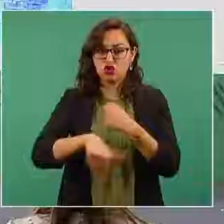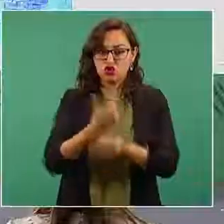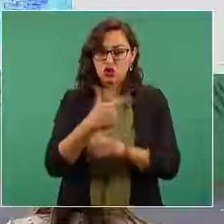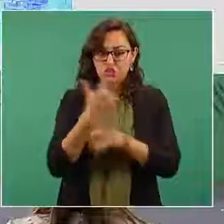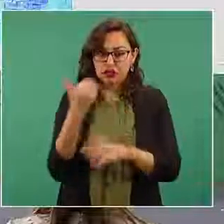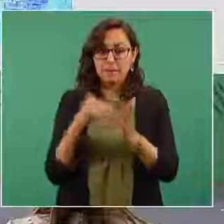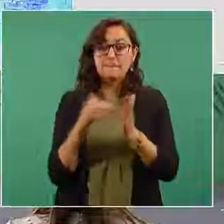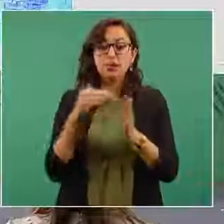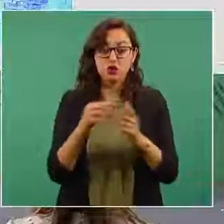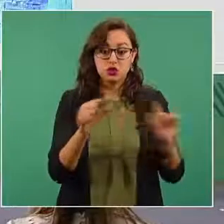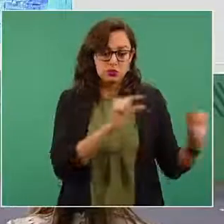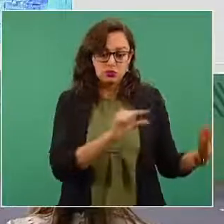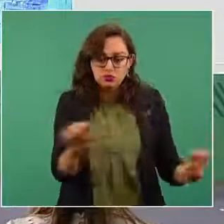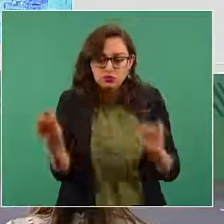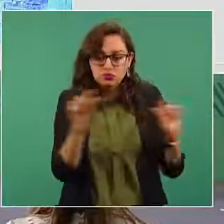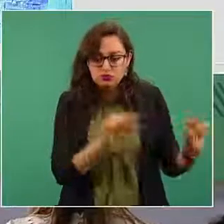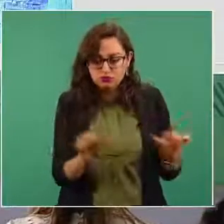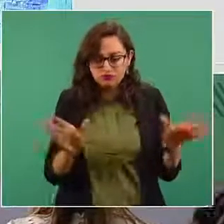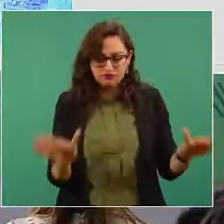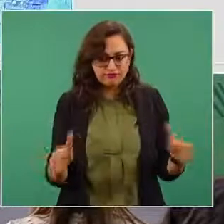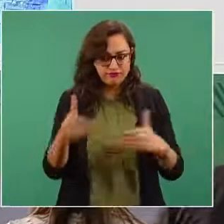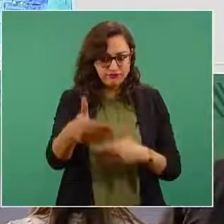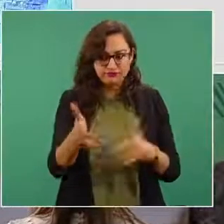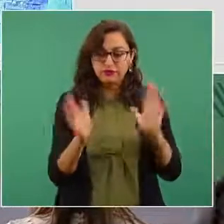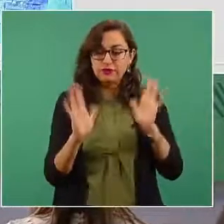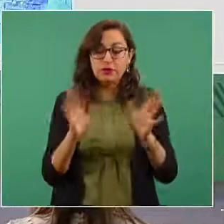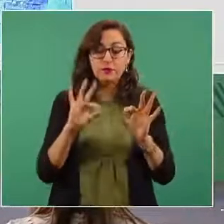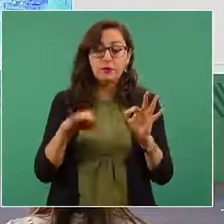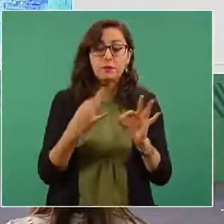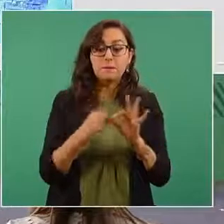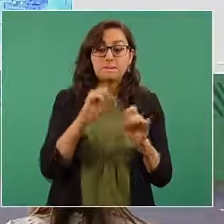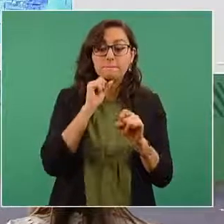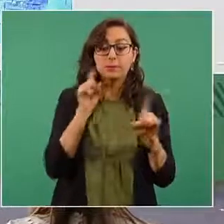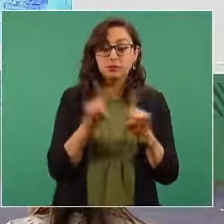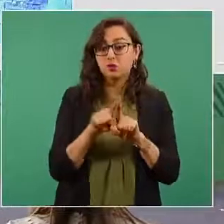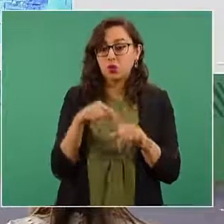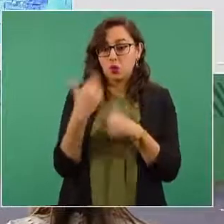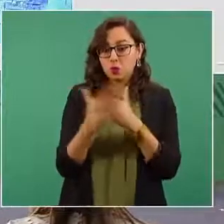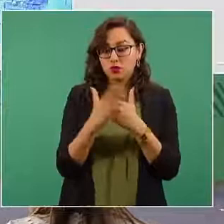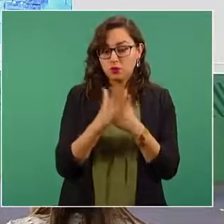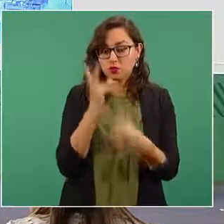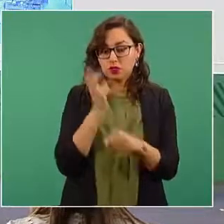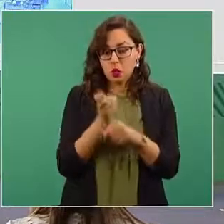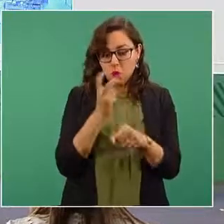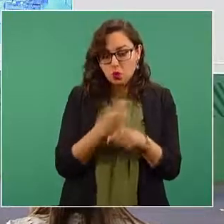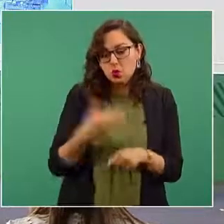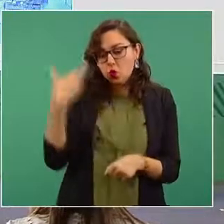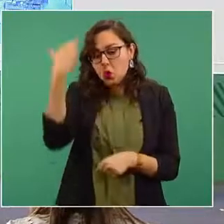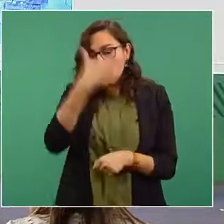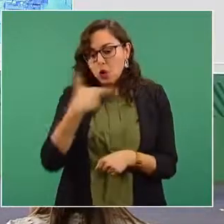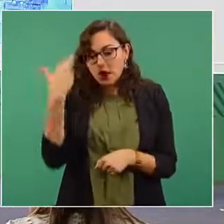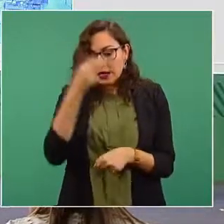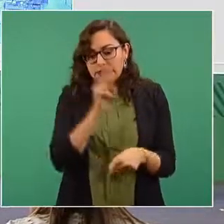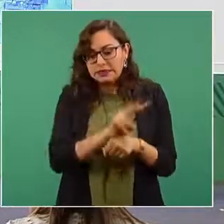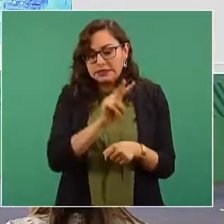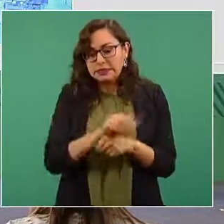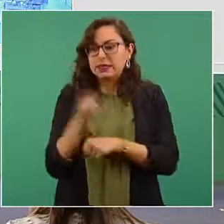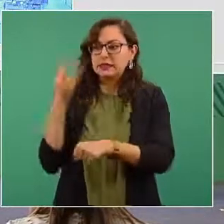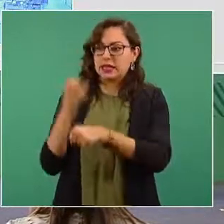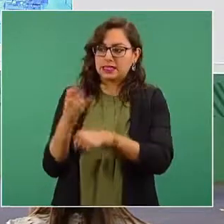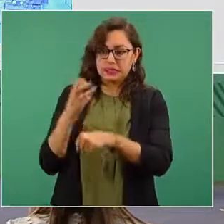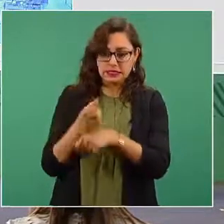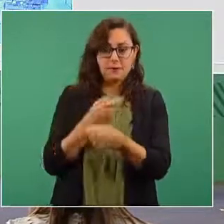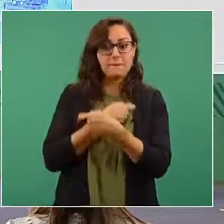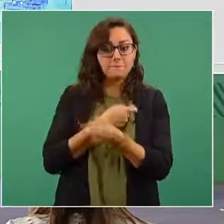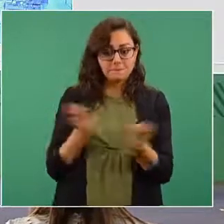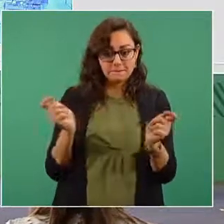que acabo de describir para el caso de CanSino. Entonces, en síntesis, esta primera parte está en producción en México